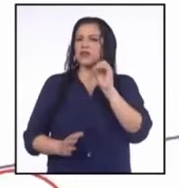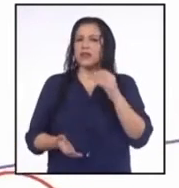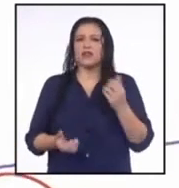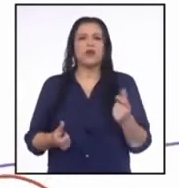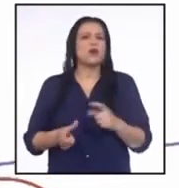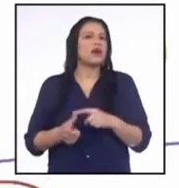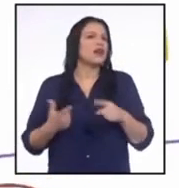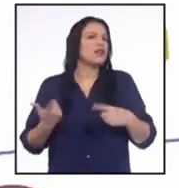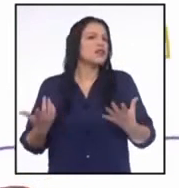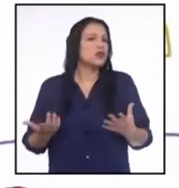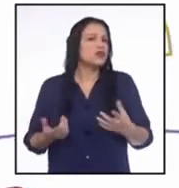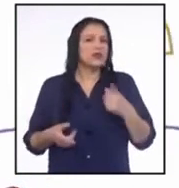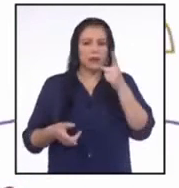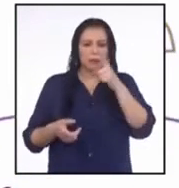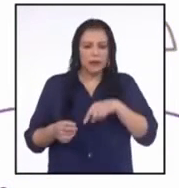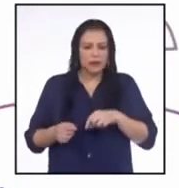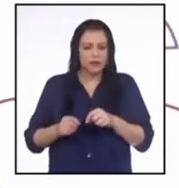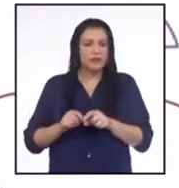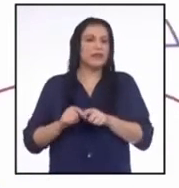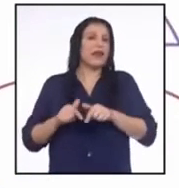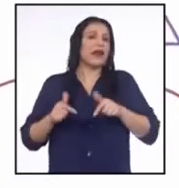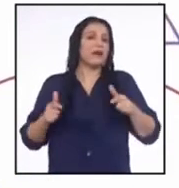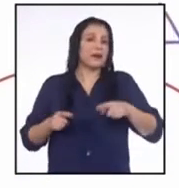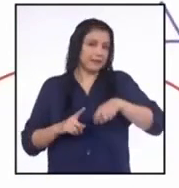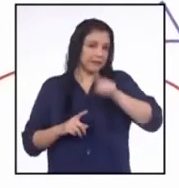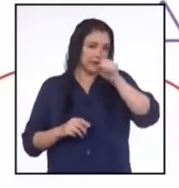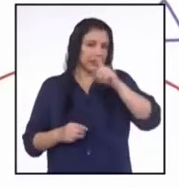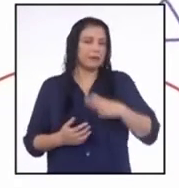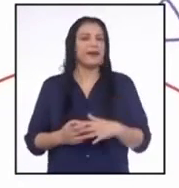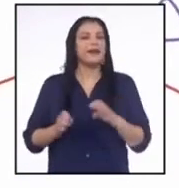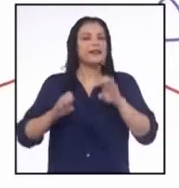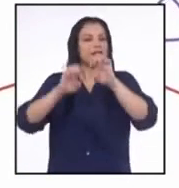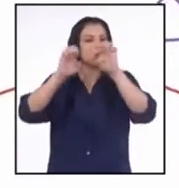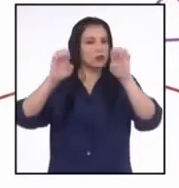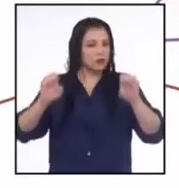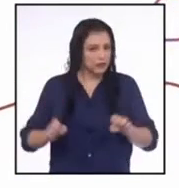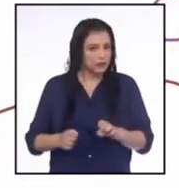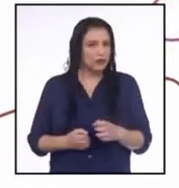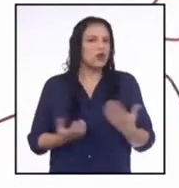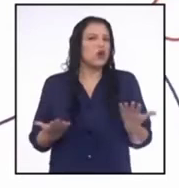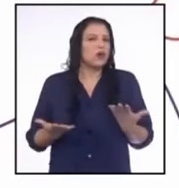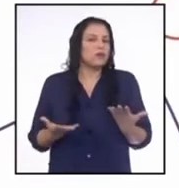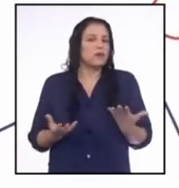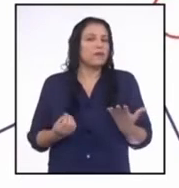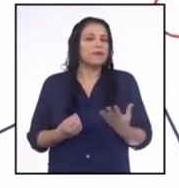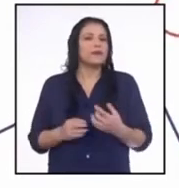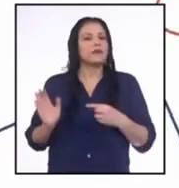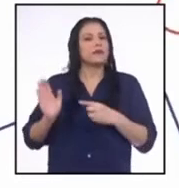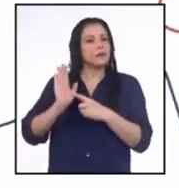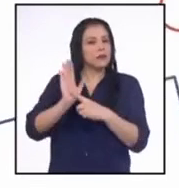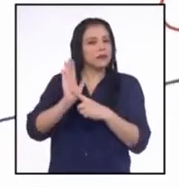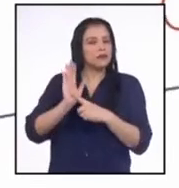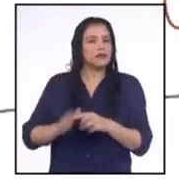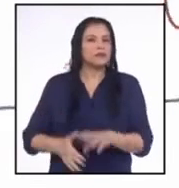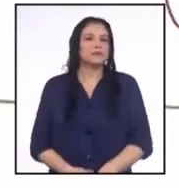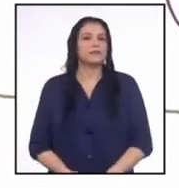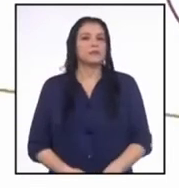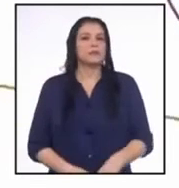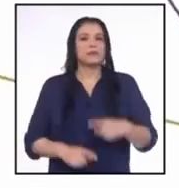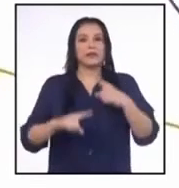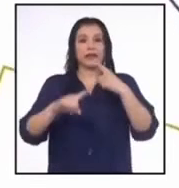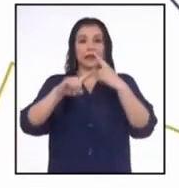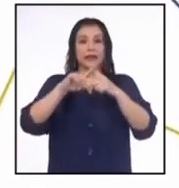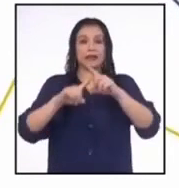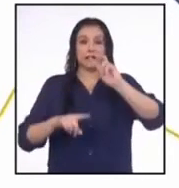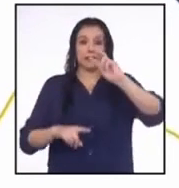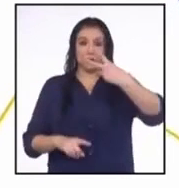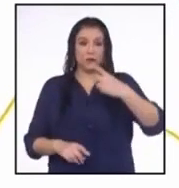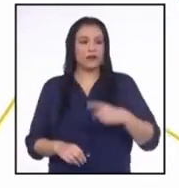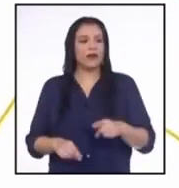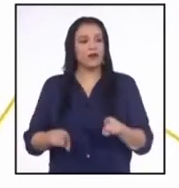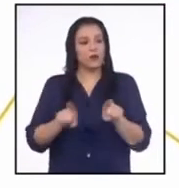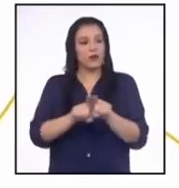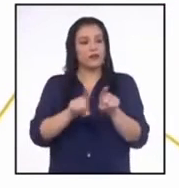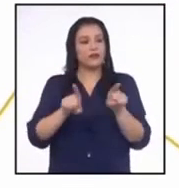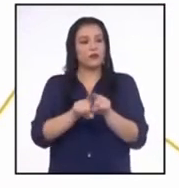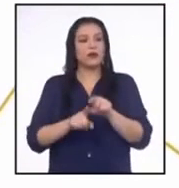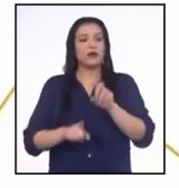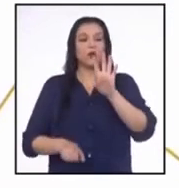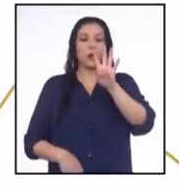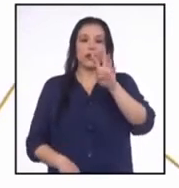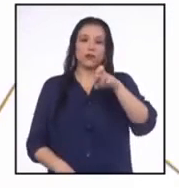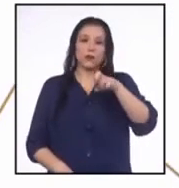la parábola se abre hacia arriba. Su ecuación está dada por la expresión x al cuadrado es igual